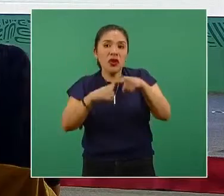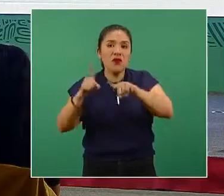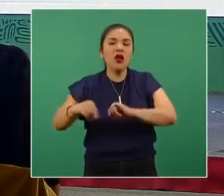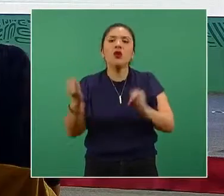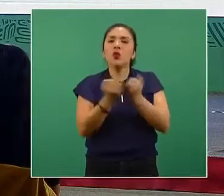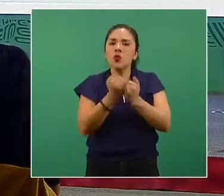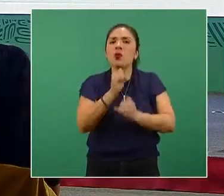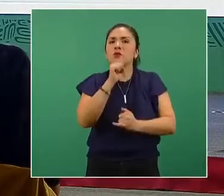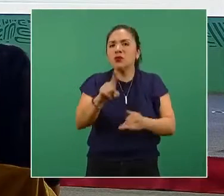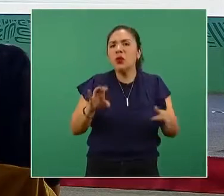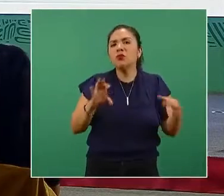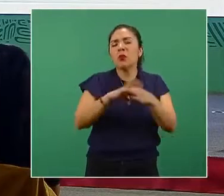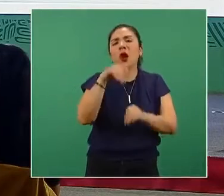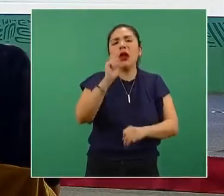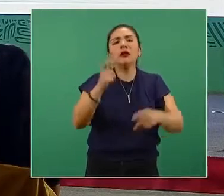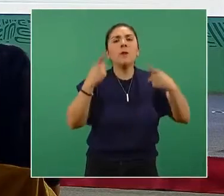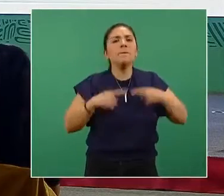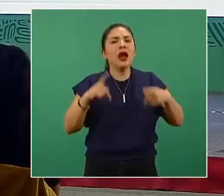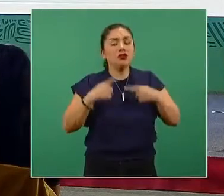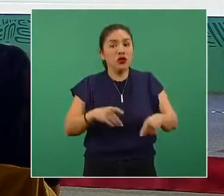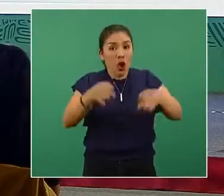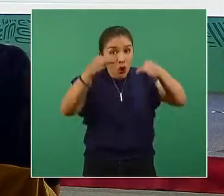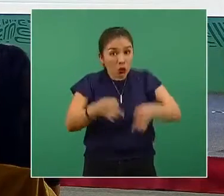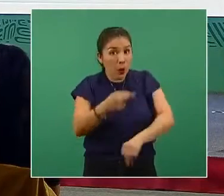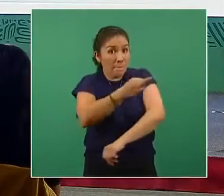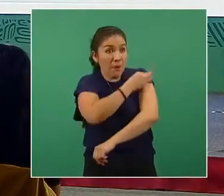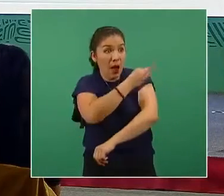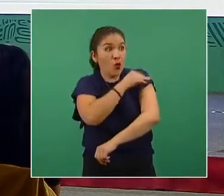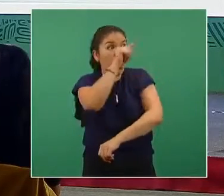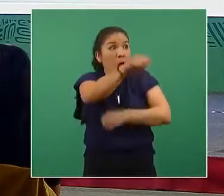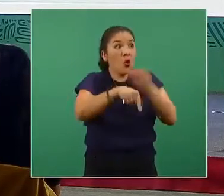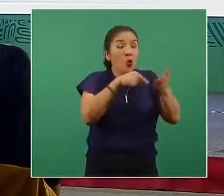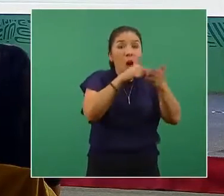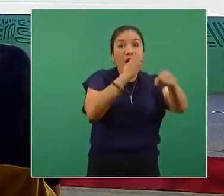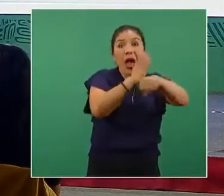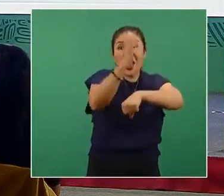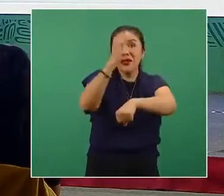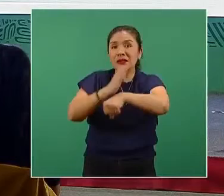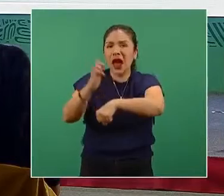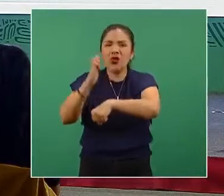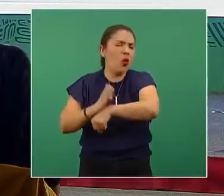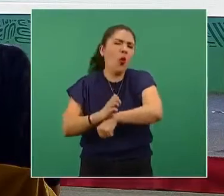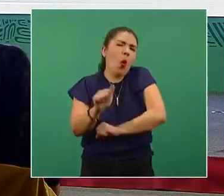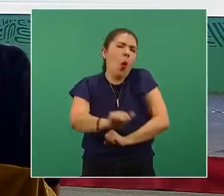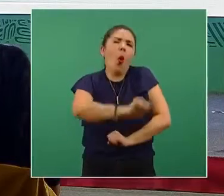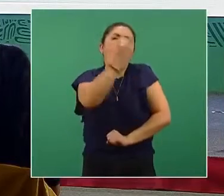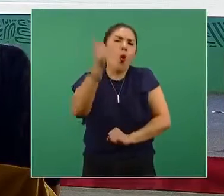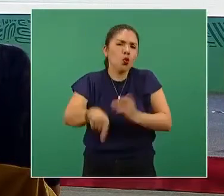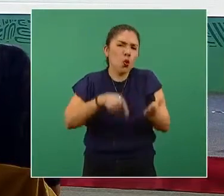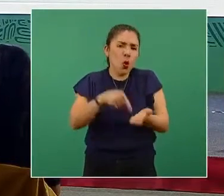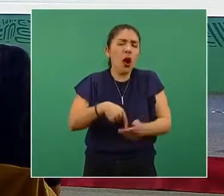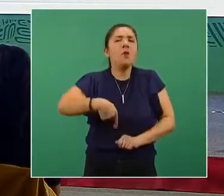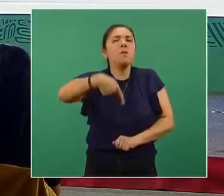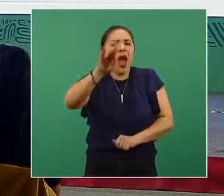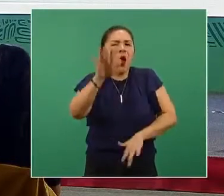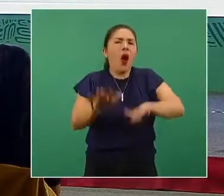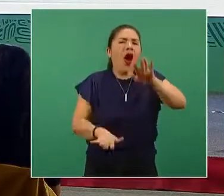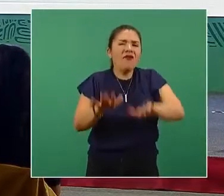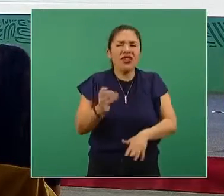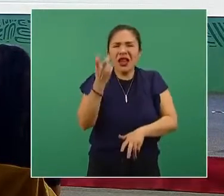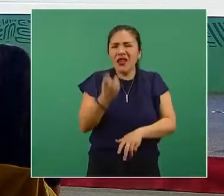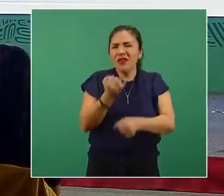también correspondan con personas que no necesariamente se vacunaron en la entidad federativa. Pero vemos que a veces